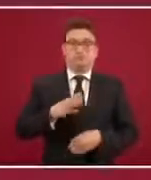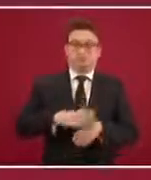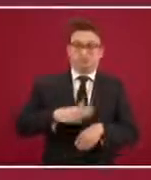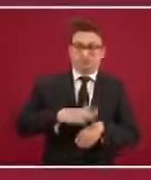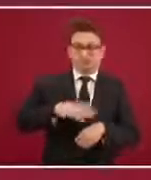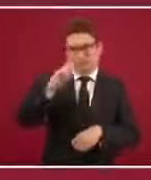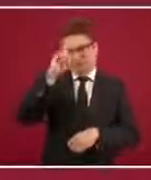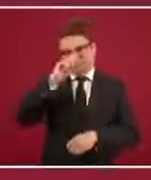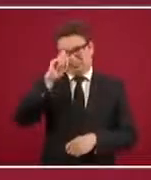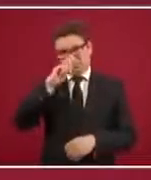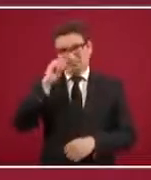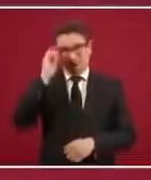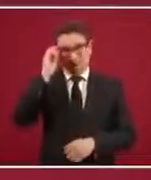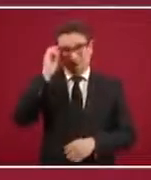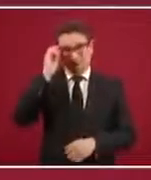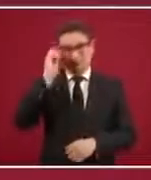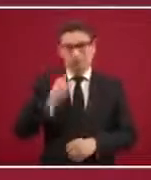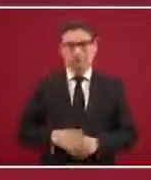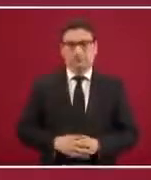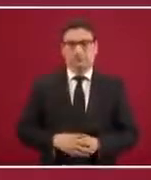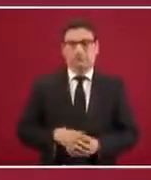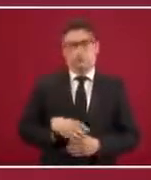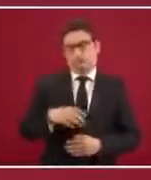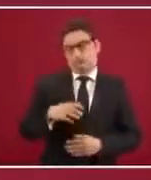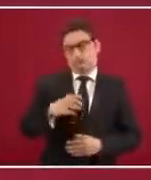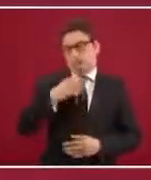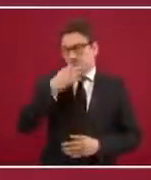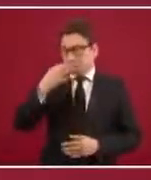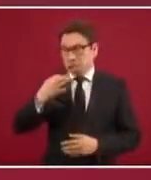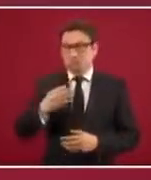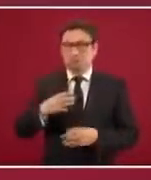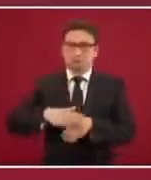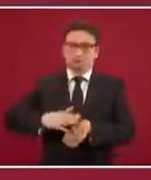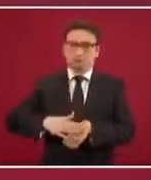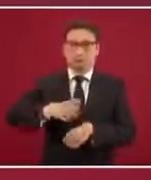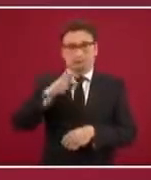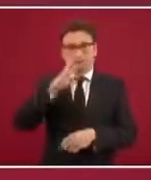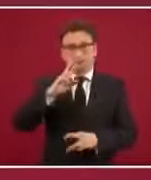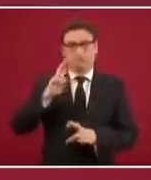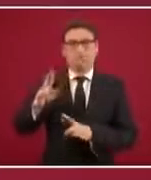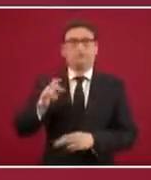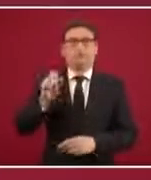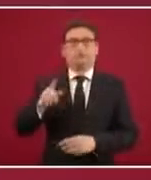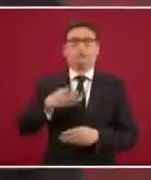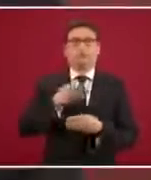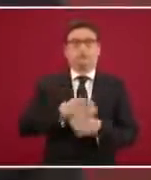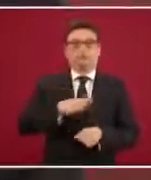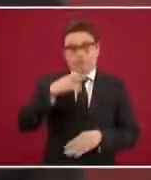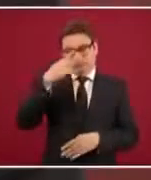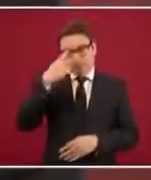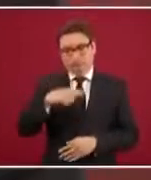recomendación muy respetuosa al Banco de México.